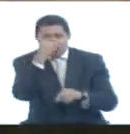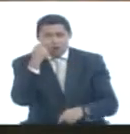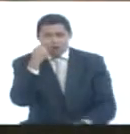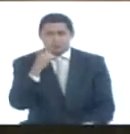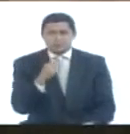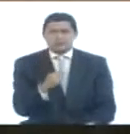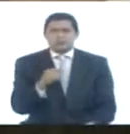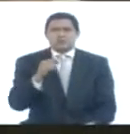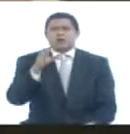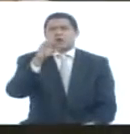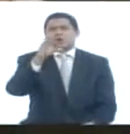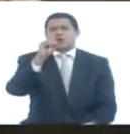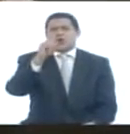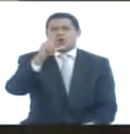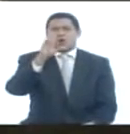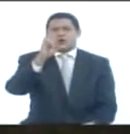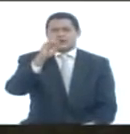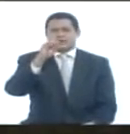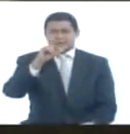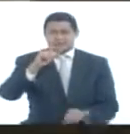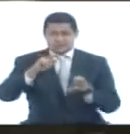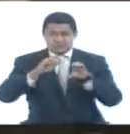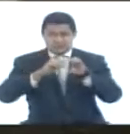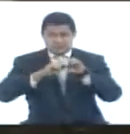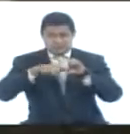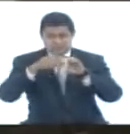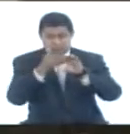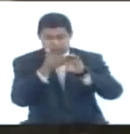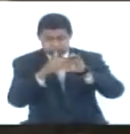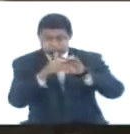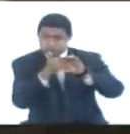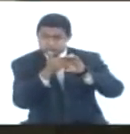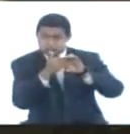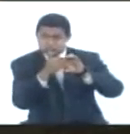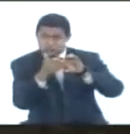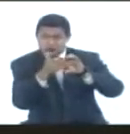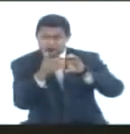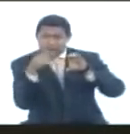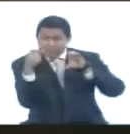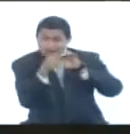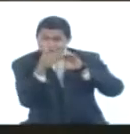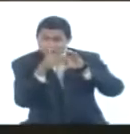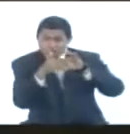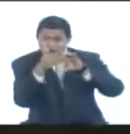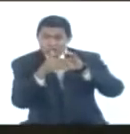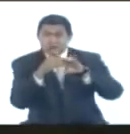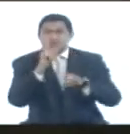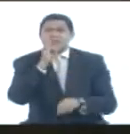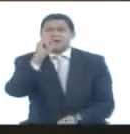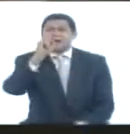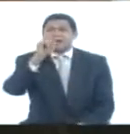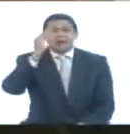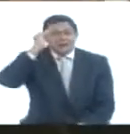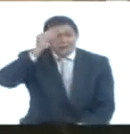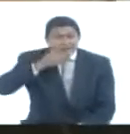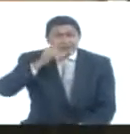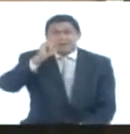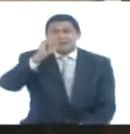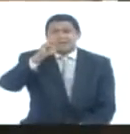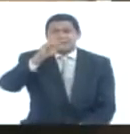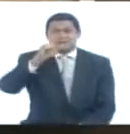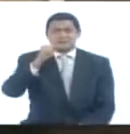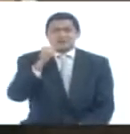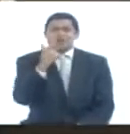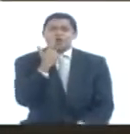la coroides. Otra parte de esta parte intermedia es el iris, que sabemos que el iris,